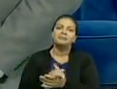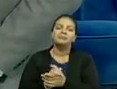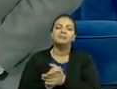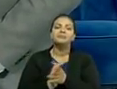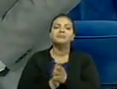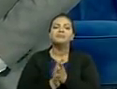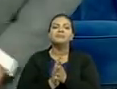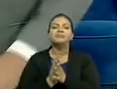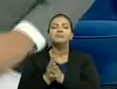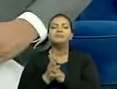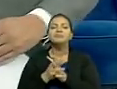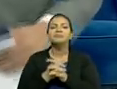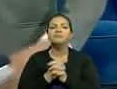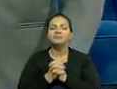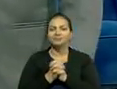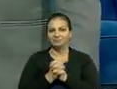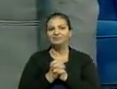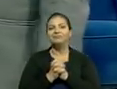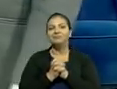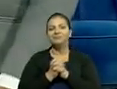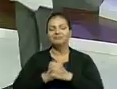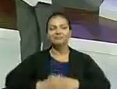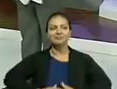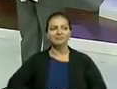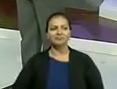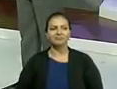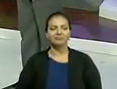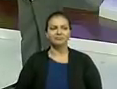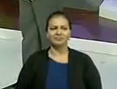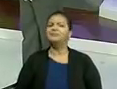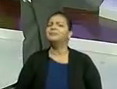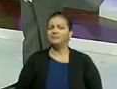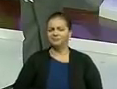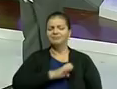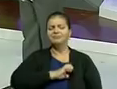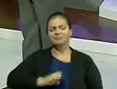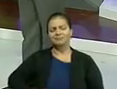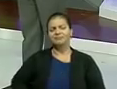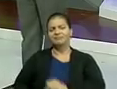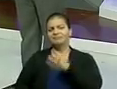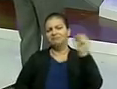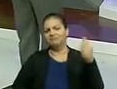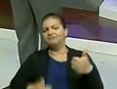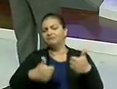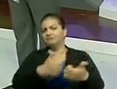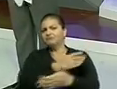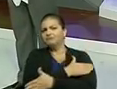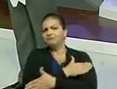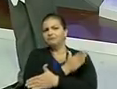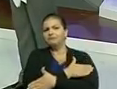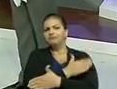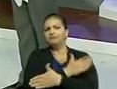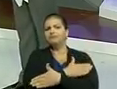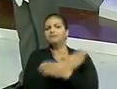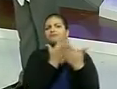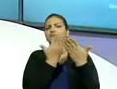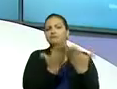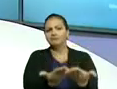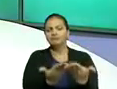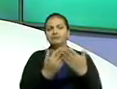Velocidad, sobre todo, que necesitaba. Ya comenzó el Barcelona. Pero bien en Melé, ganó bien el clásico. Literalmente, ese penal